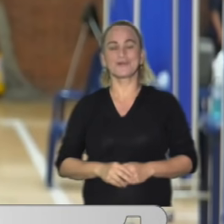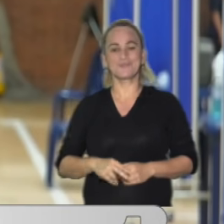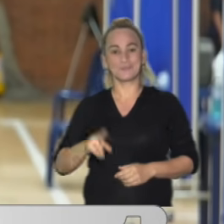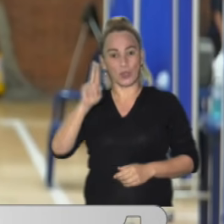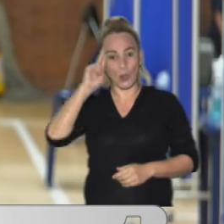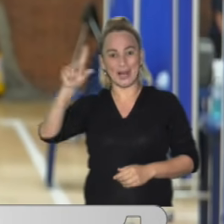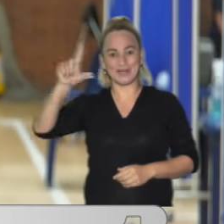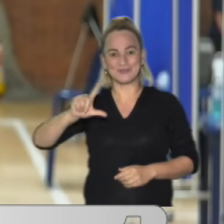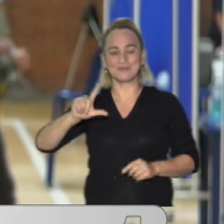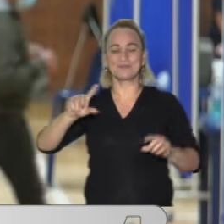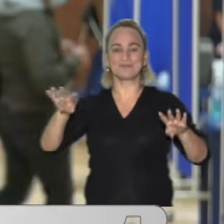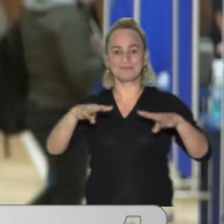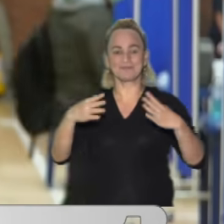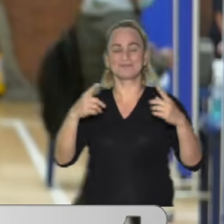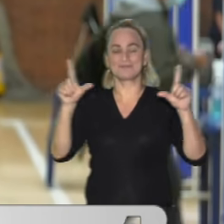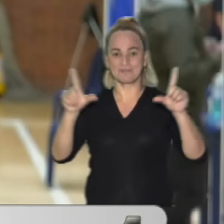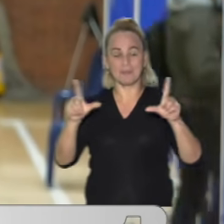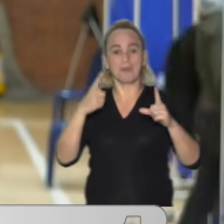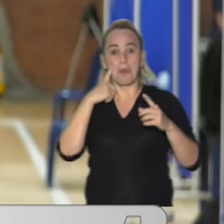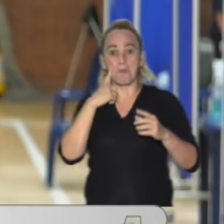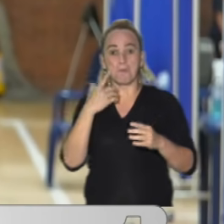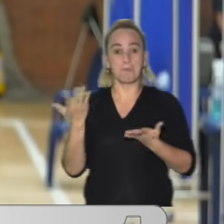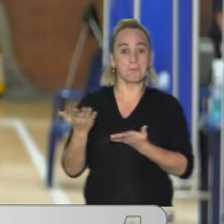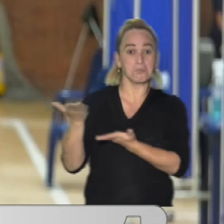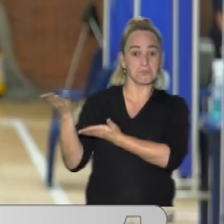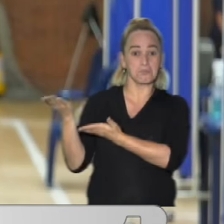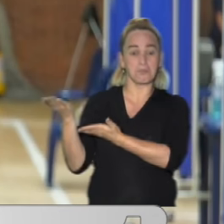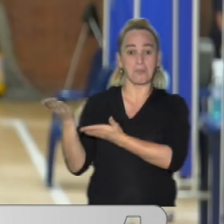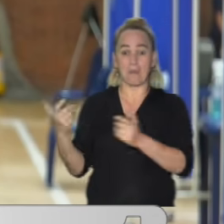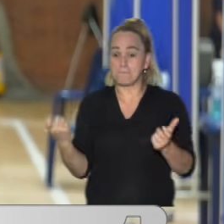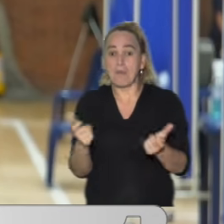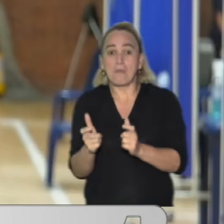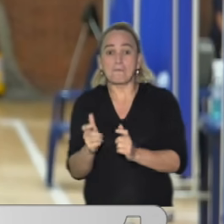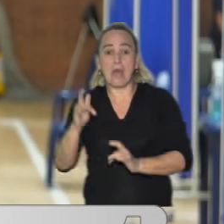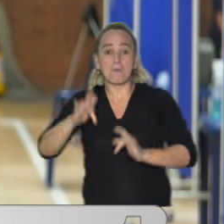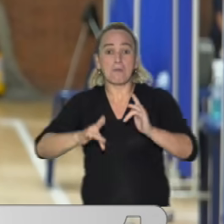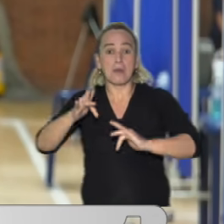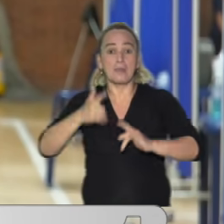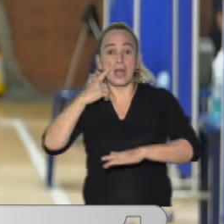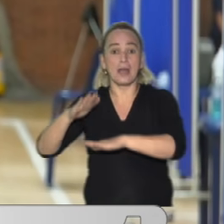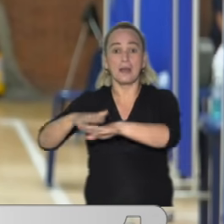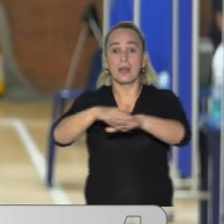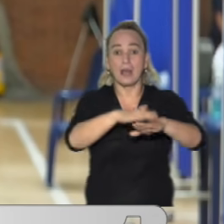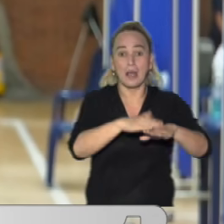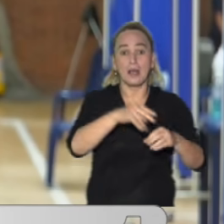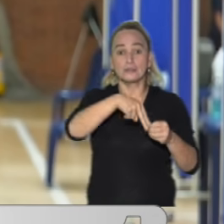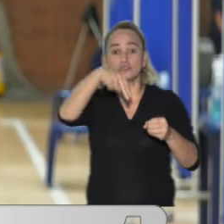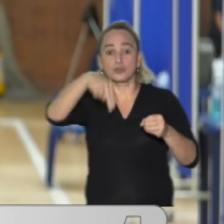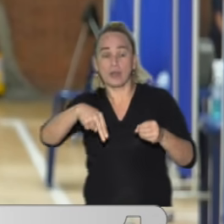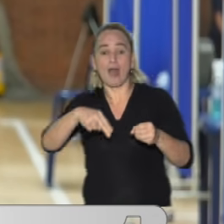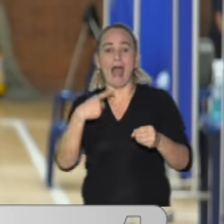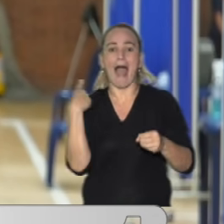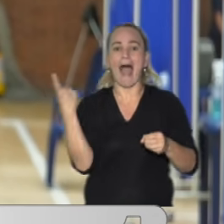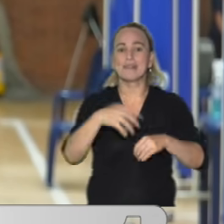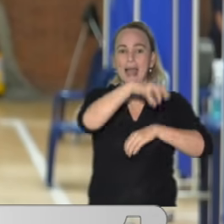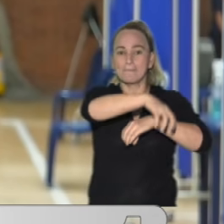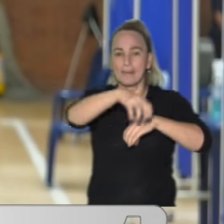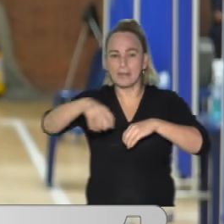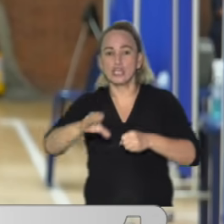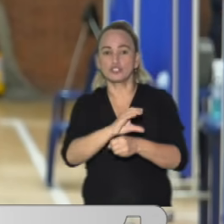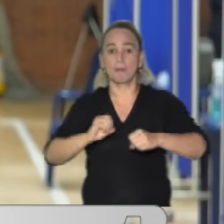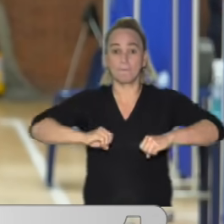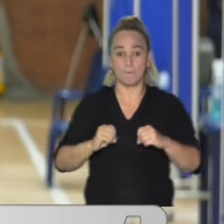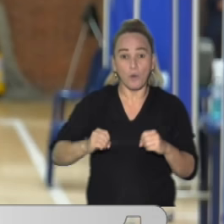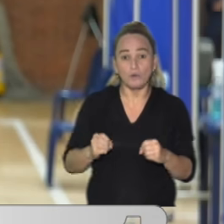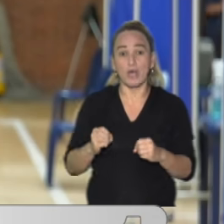Hola Luisa y televidentes, arrancó con poca participación ciudadana. De hecho, le recordamos a la ciudadanía que en todos los puntos de vacunación